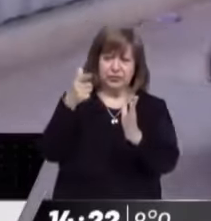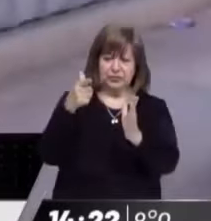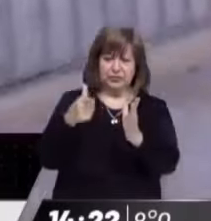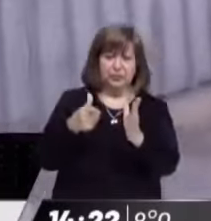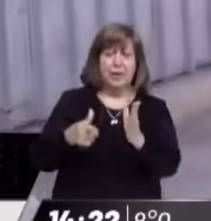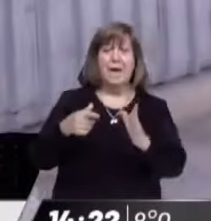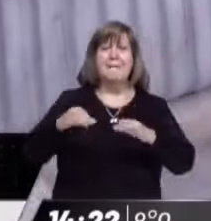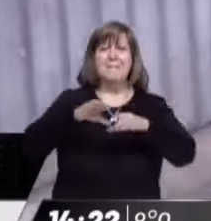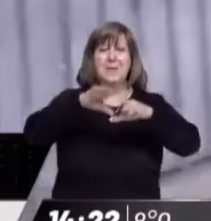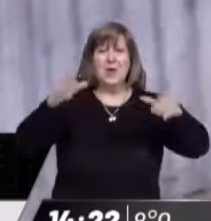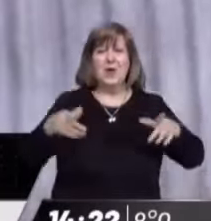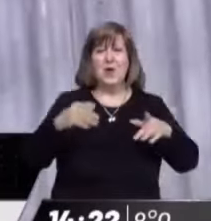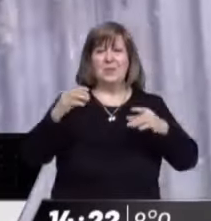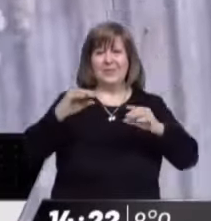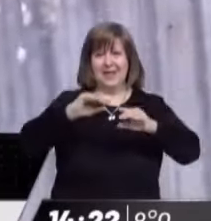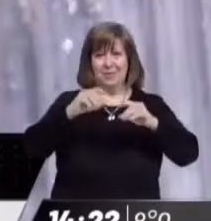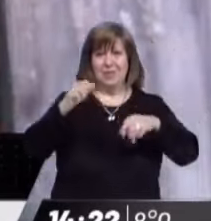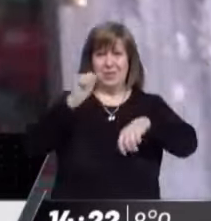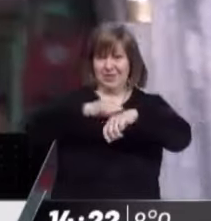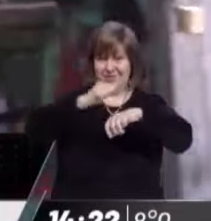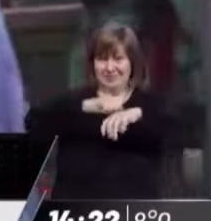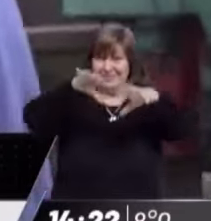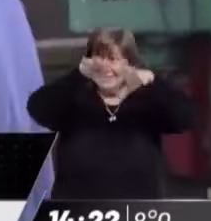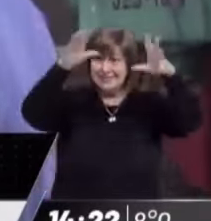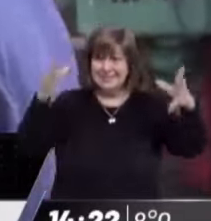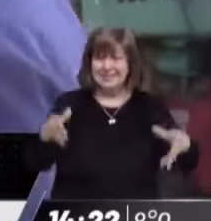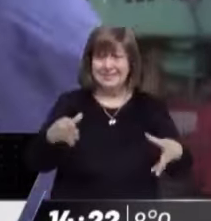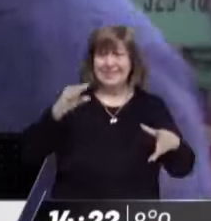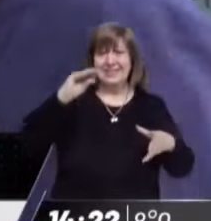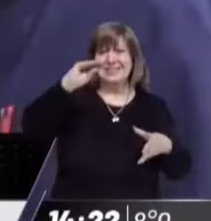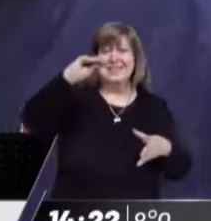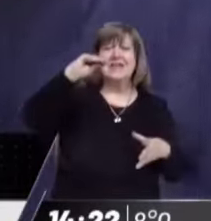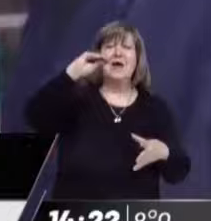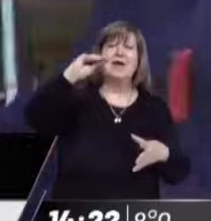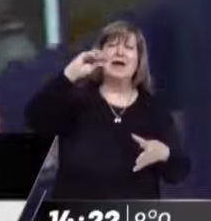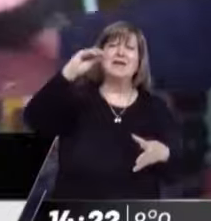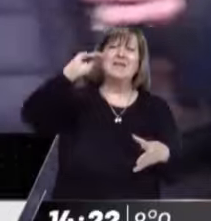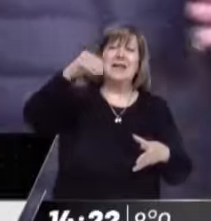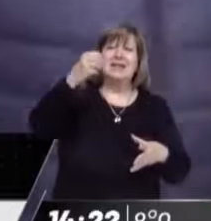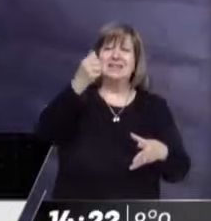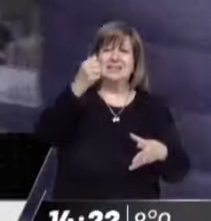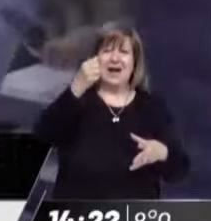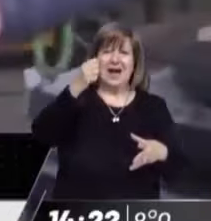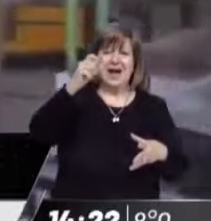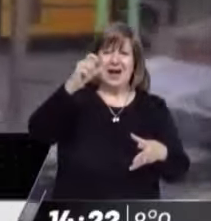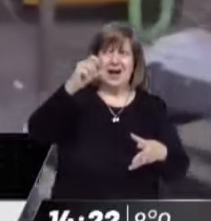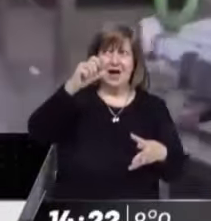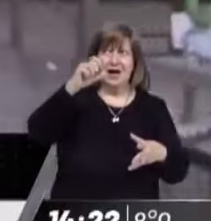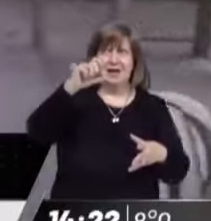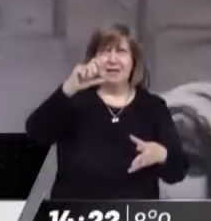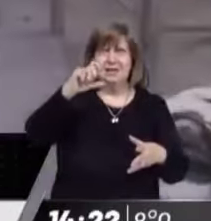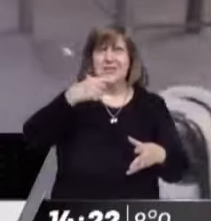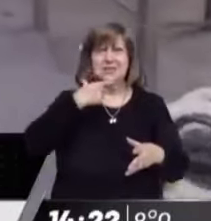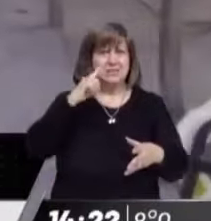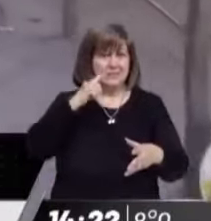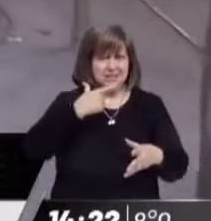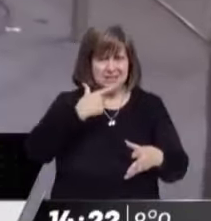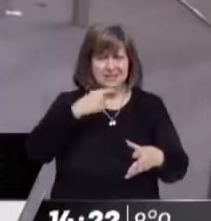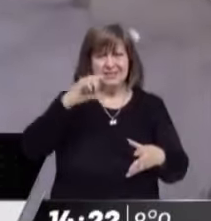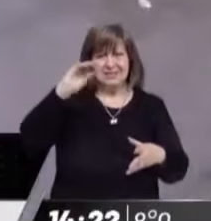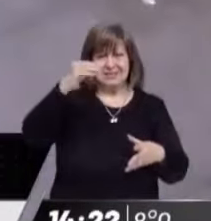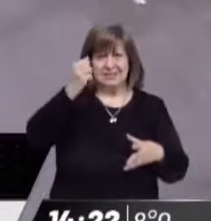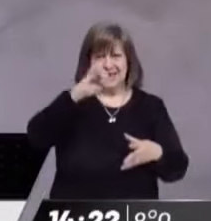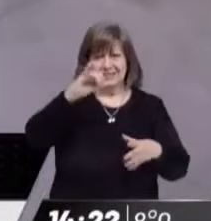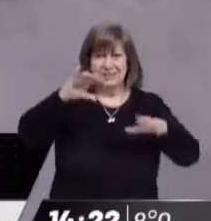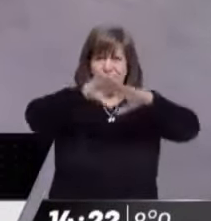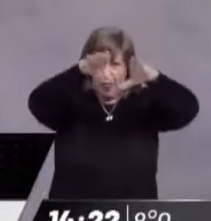el chasis, parrillas y demás del auto. Mirá cómo están todos laburando. Venía a este lado así para pasar, Está Rulito. bien, bien. ¿Qué está? ¿Acá están haciendo algo el auto? No, ya están